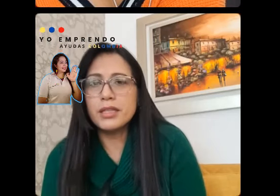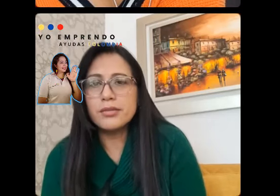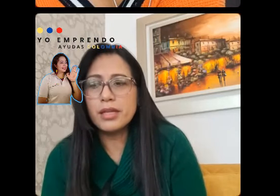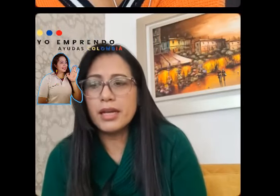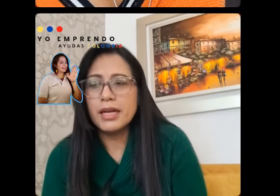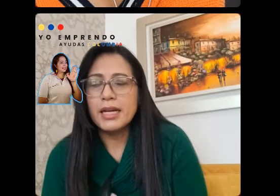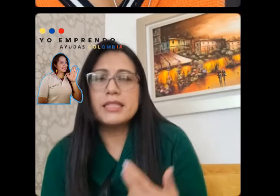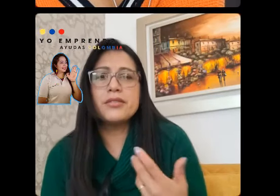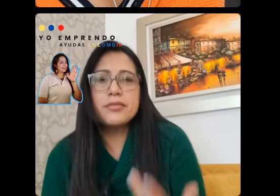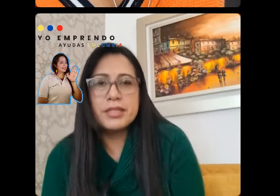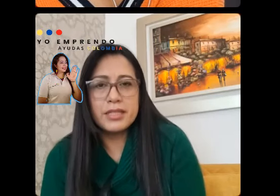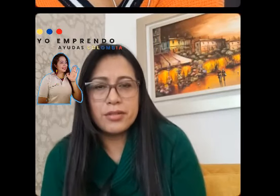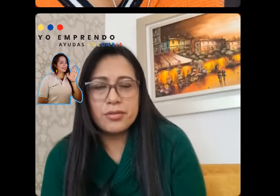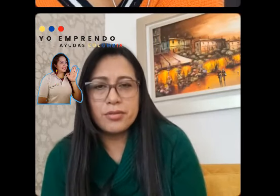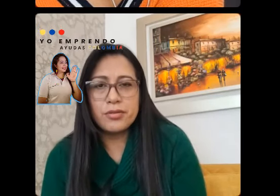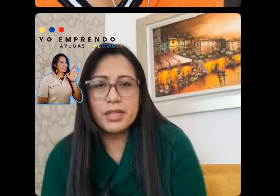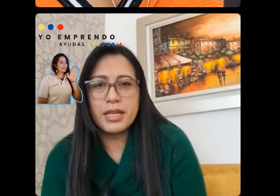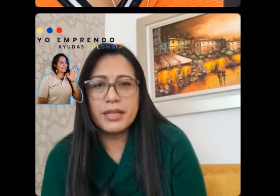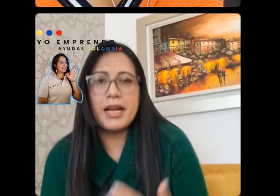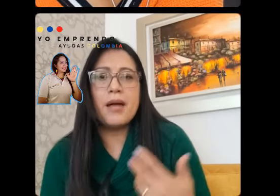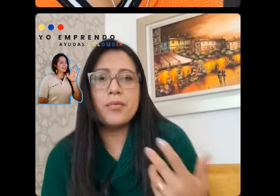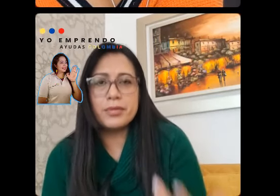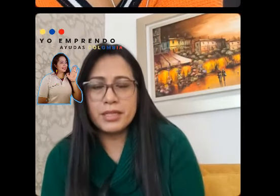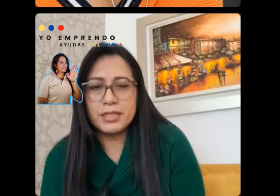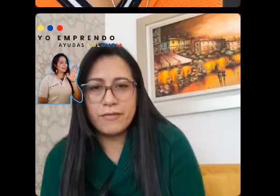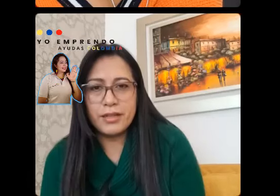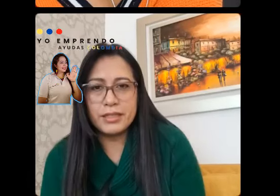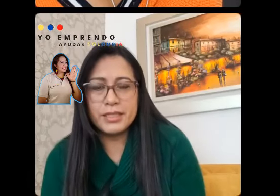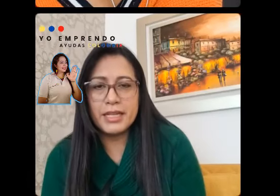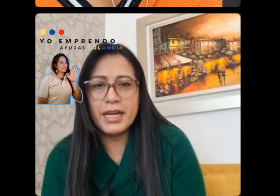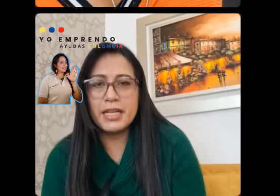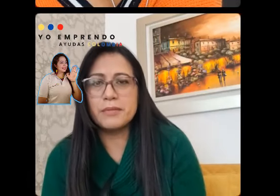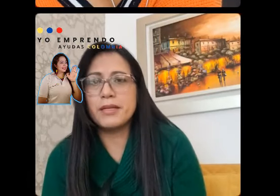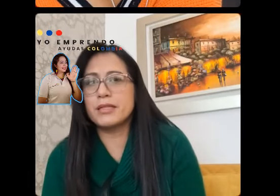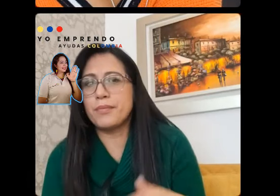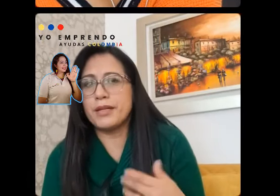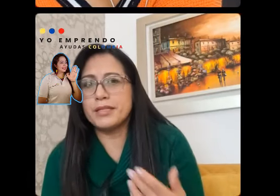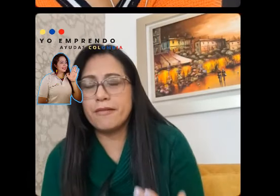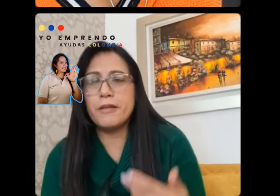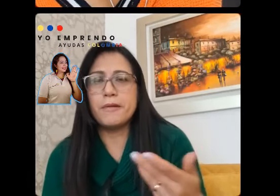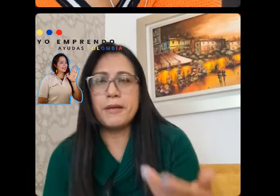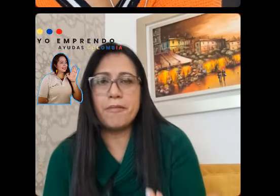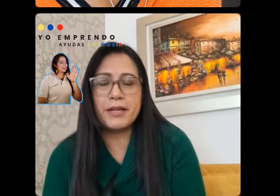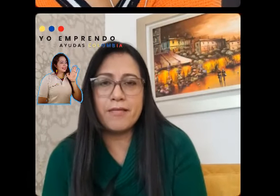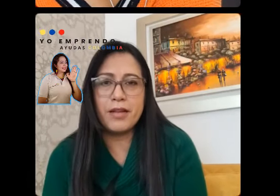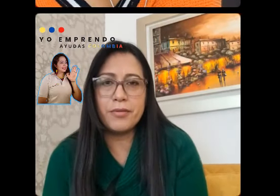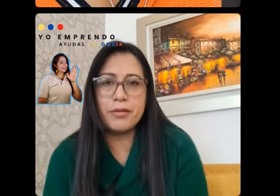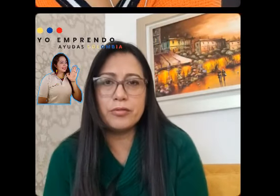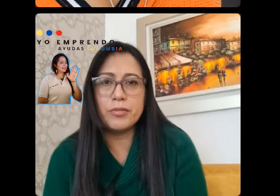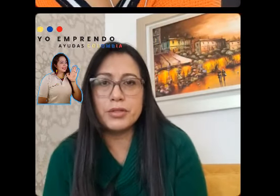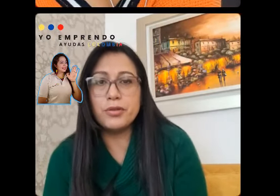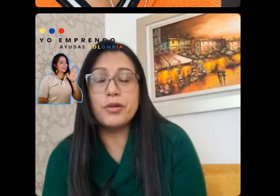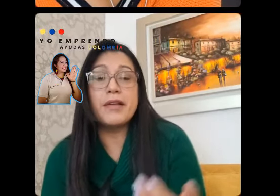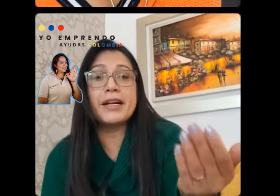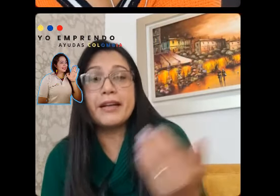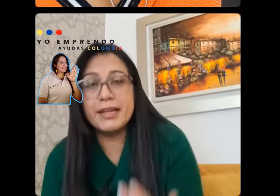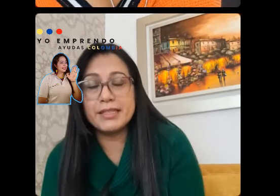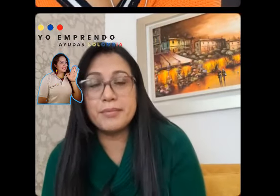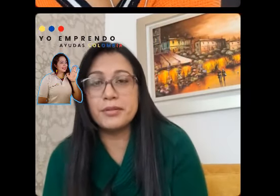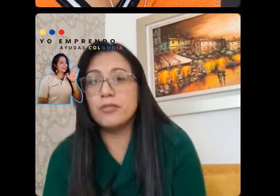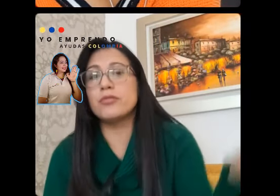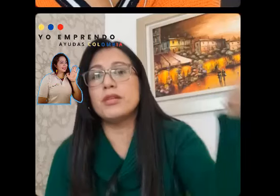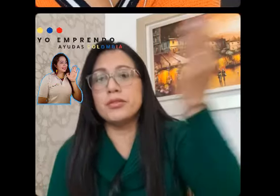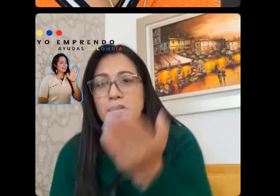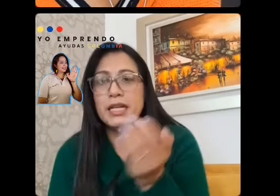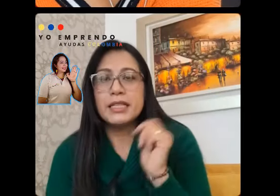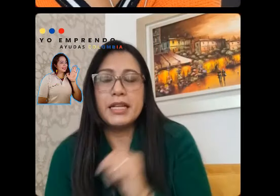estén muy atentos de esas noticias que nosotros eh damos a través de diferentes canales para que se puedan inscribir por ejemplo aquí habla de un adulto mayor Habría que ver si